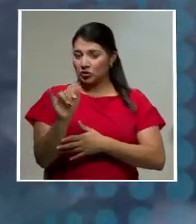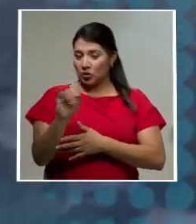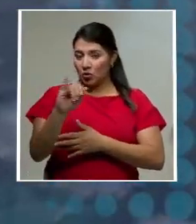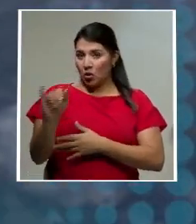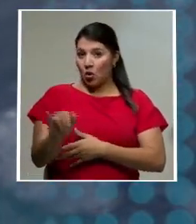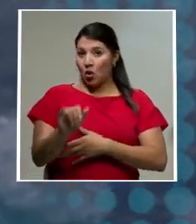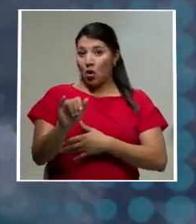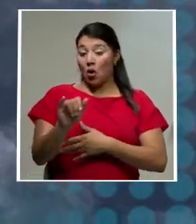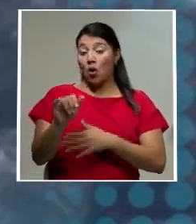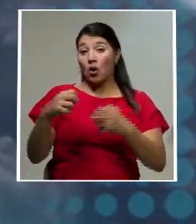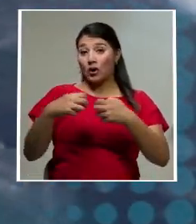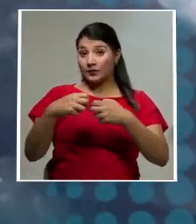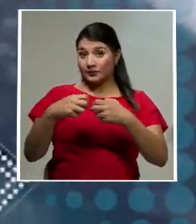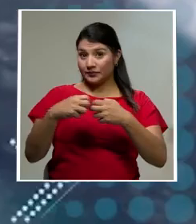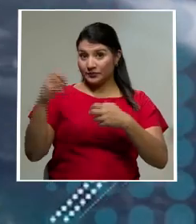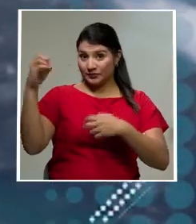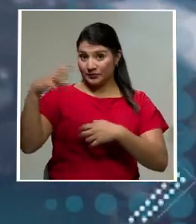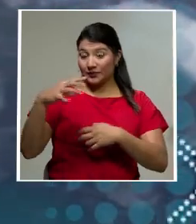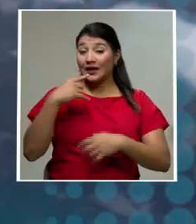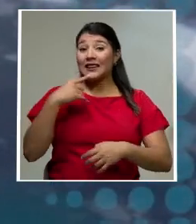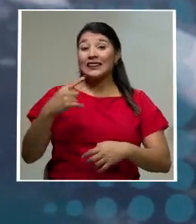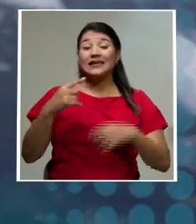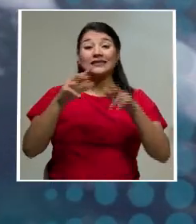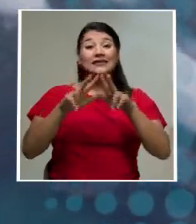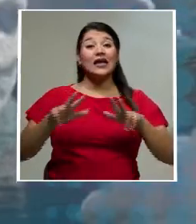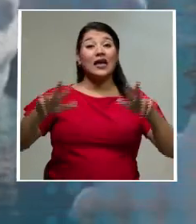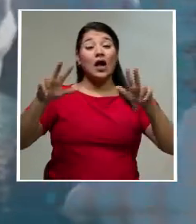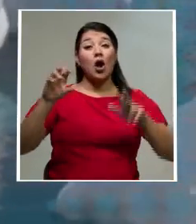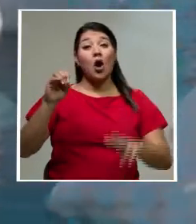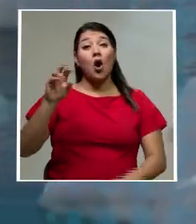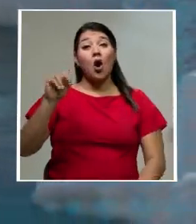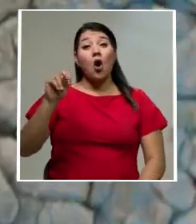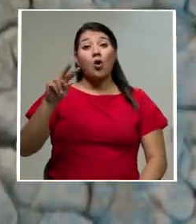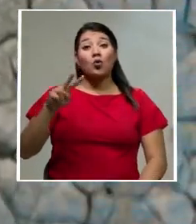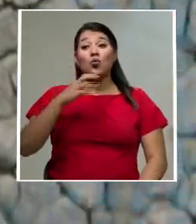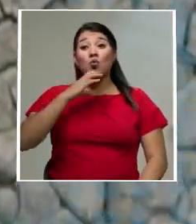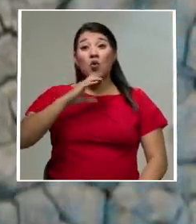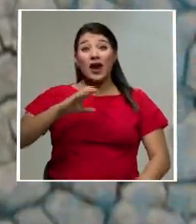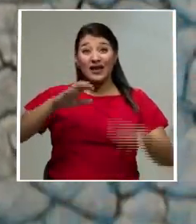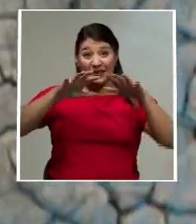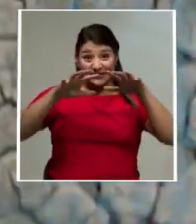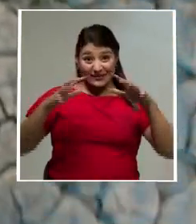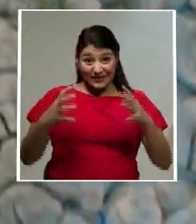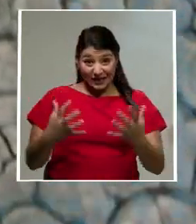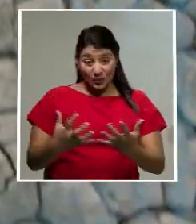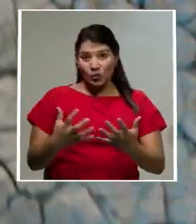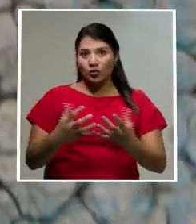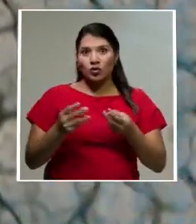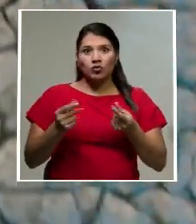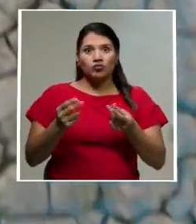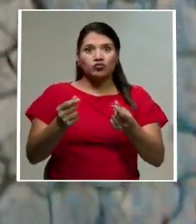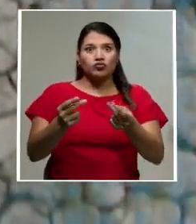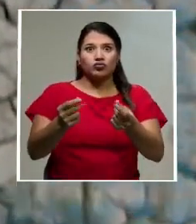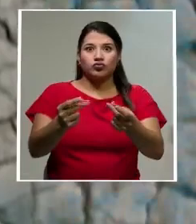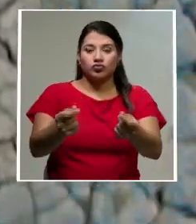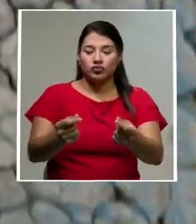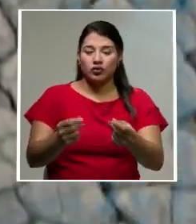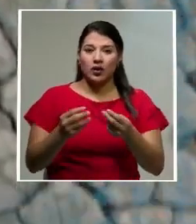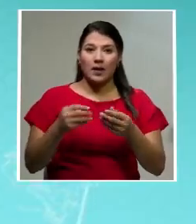La ONU advierte al mundo que el calentamiento global se acelera y genera consecuencias sin precedentes para la